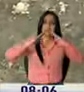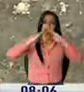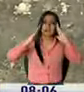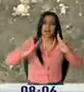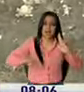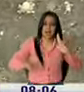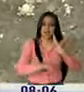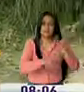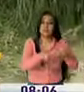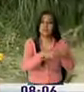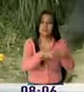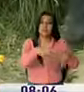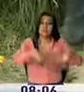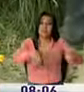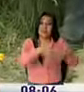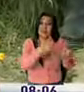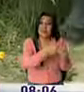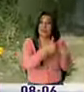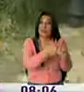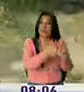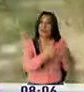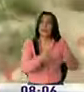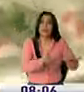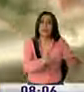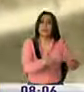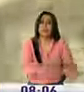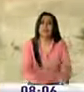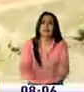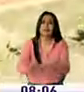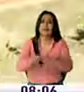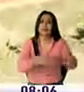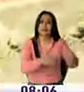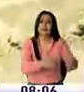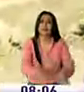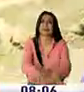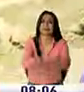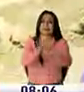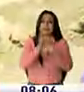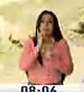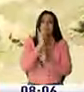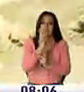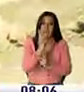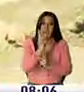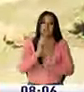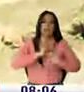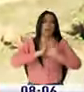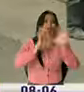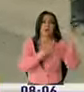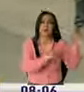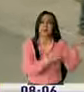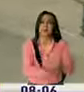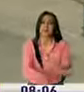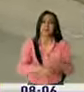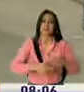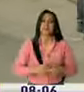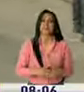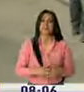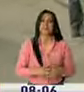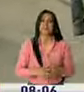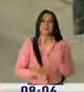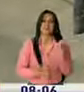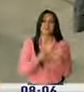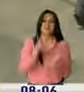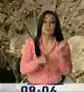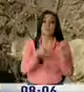aquí, aledaño que está ya para derrumbarse toda la tierra, los escombros se van a ir para abajo. La preocupación ciudadana es que la